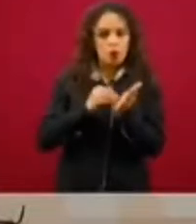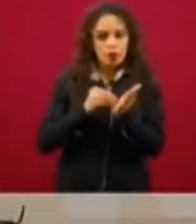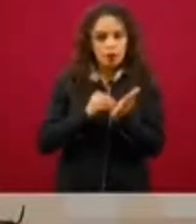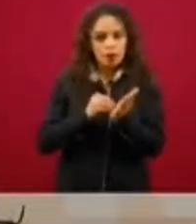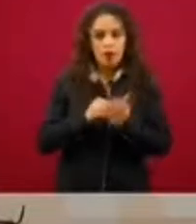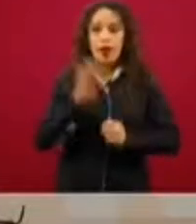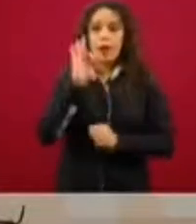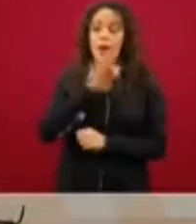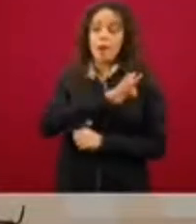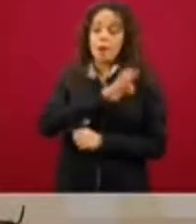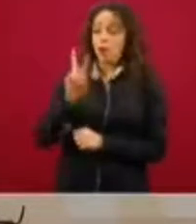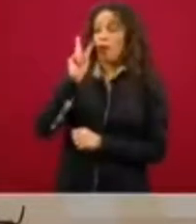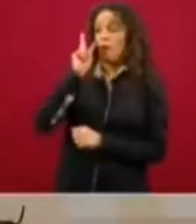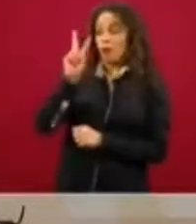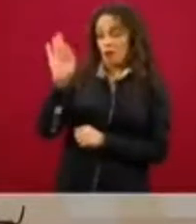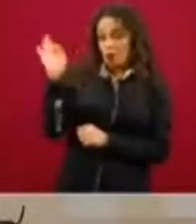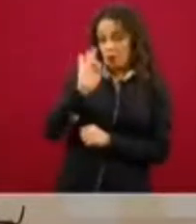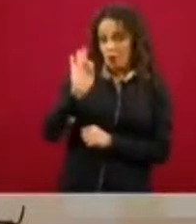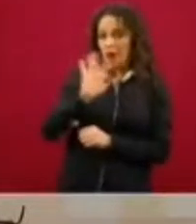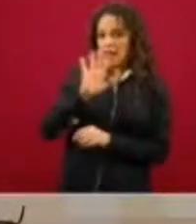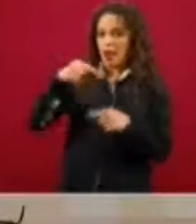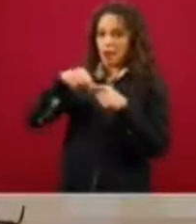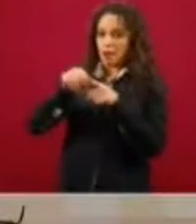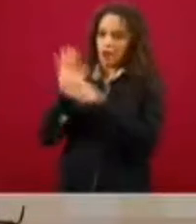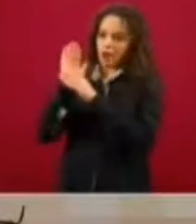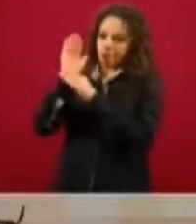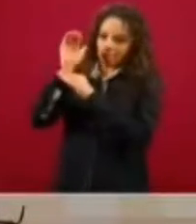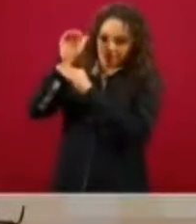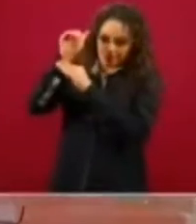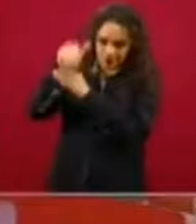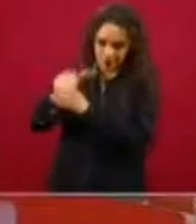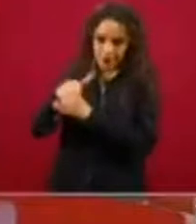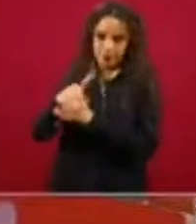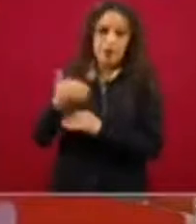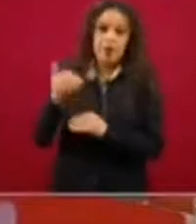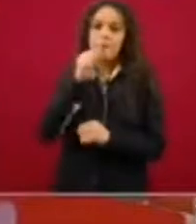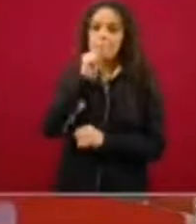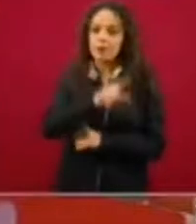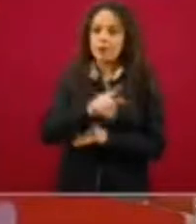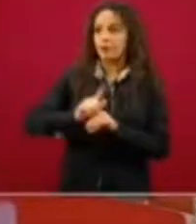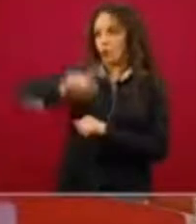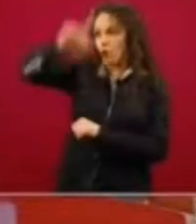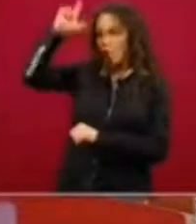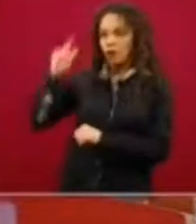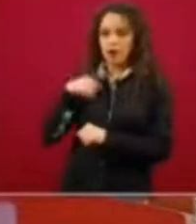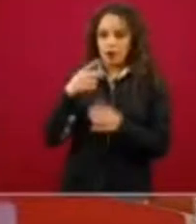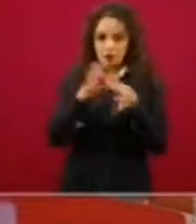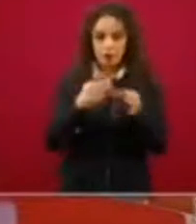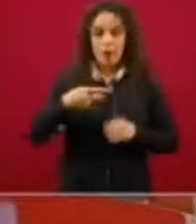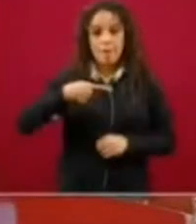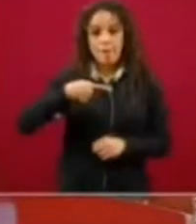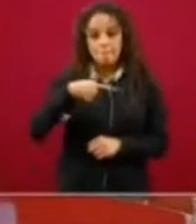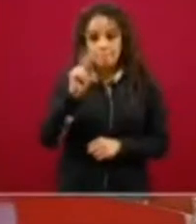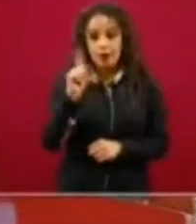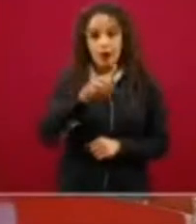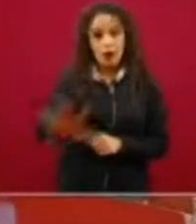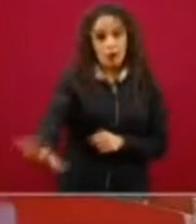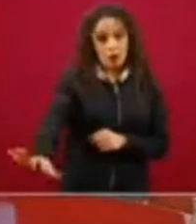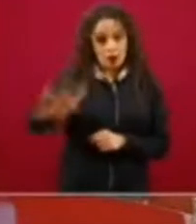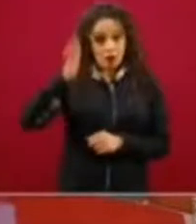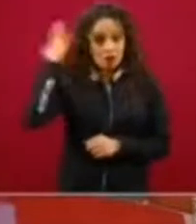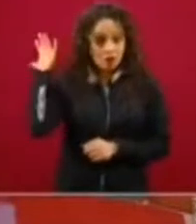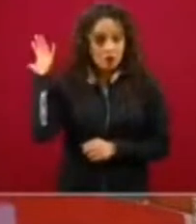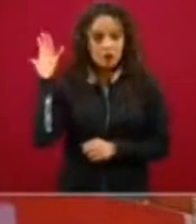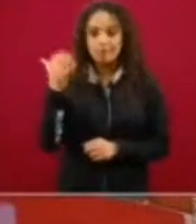disminuir, como lo presentamos el lunes próximo pasado, pero todavía la velocidad de reducción no es totalmente